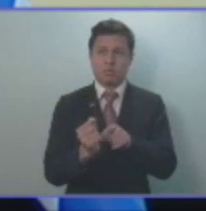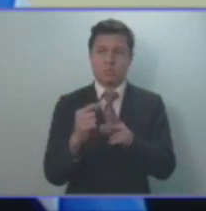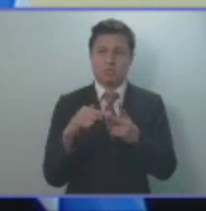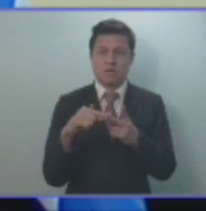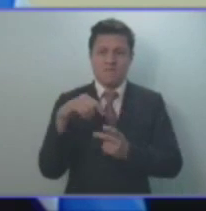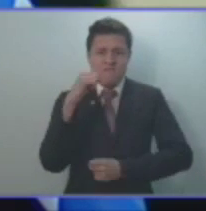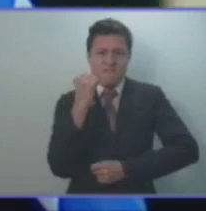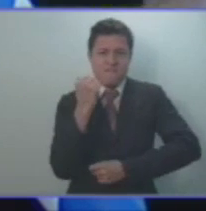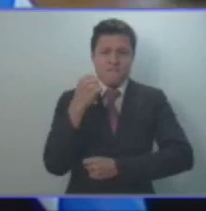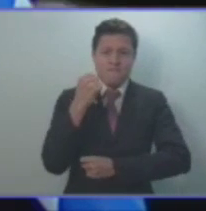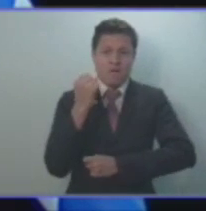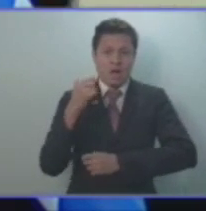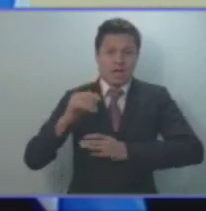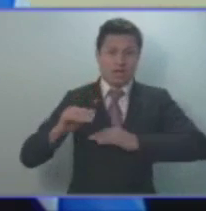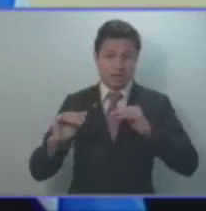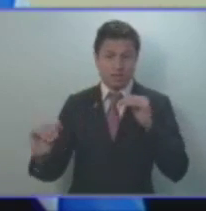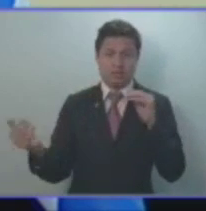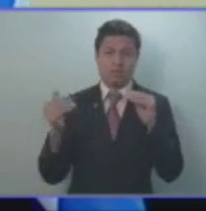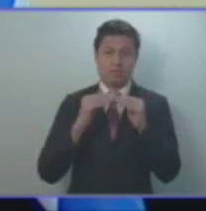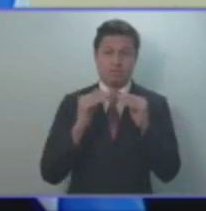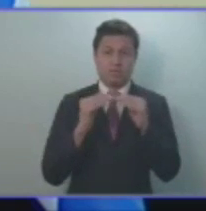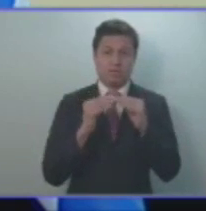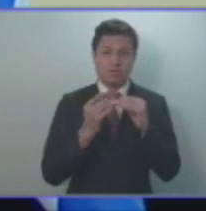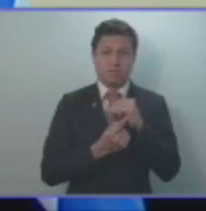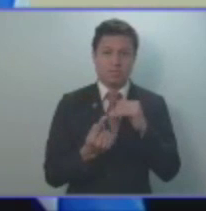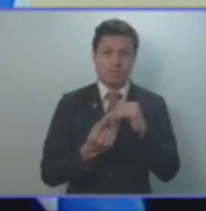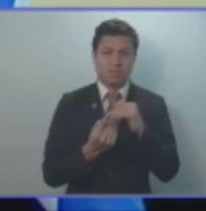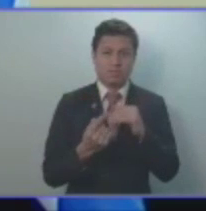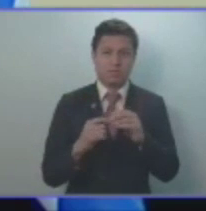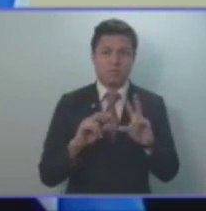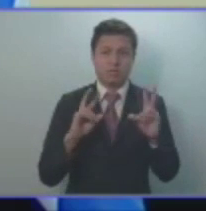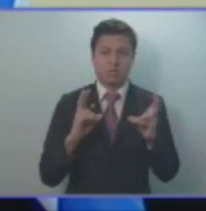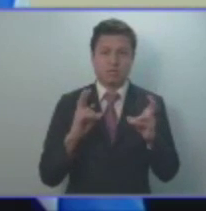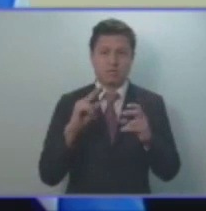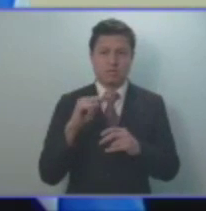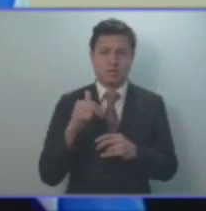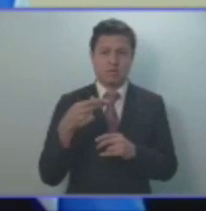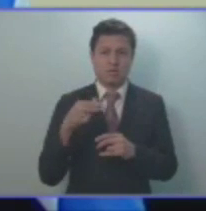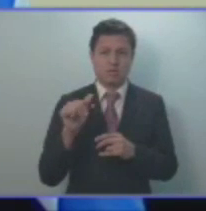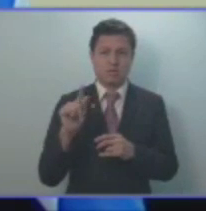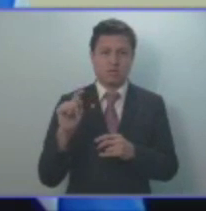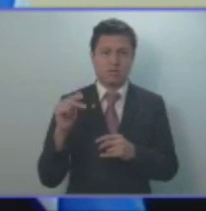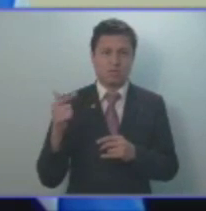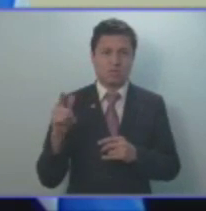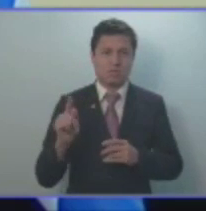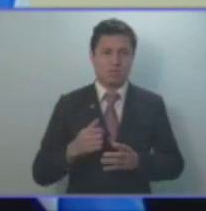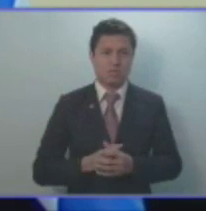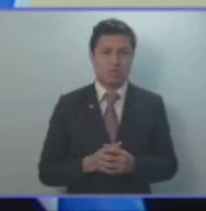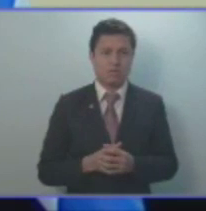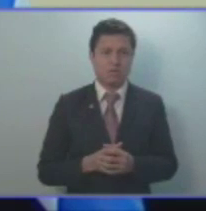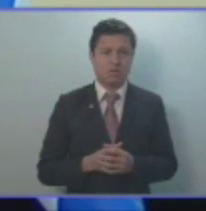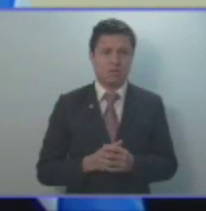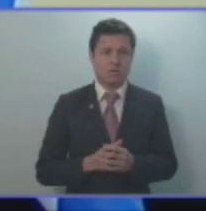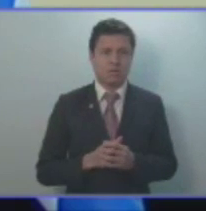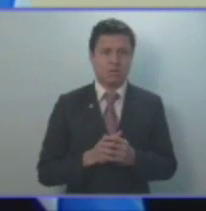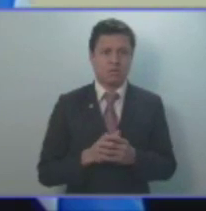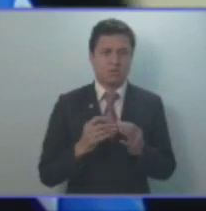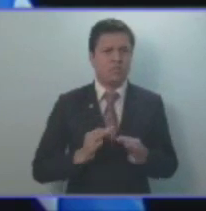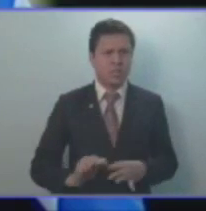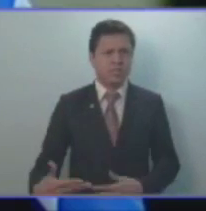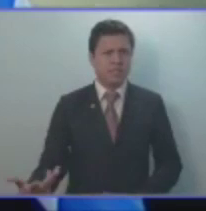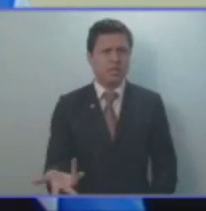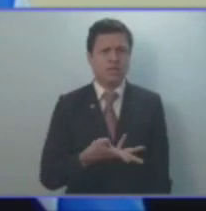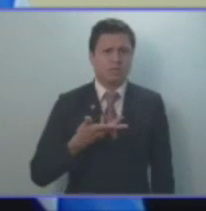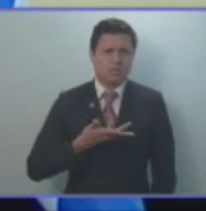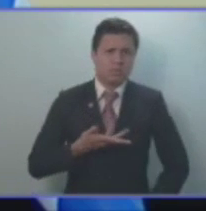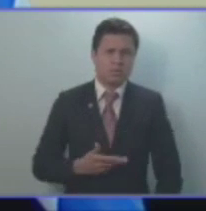bailes, y también poseen personas que hablan el idioma náhuatl con variantes propias de dicho municipio,